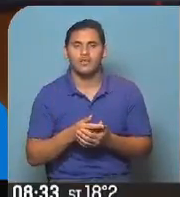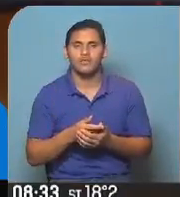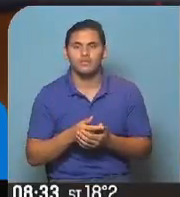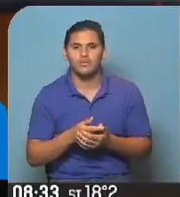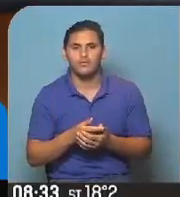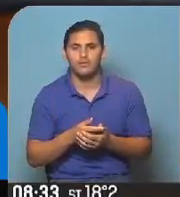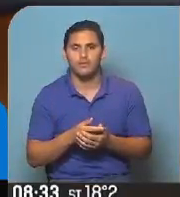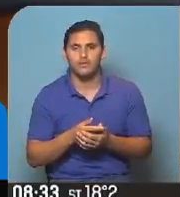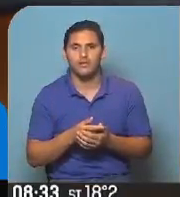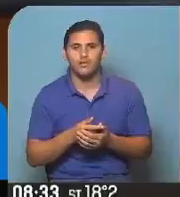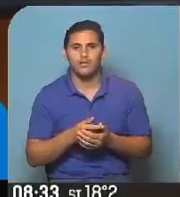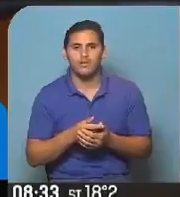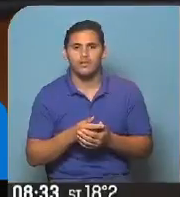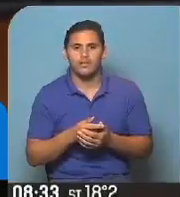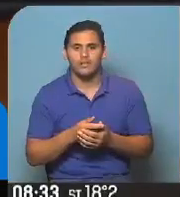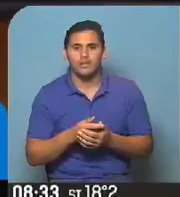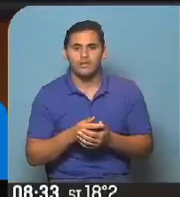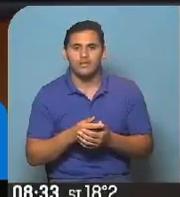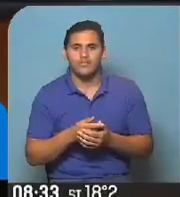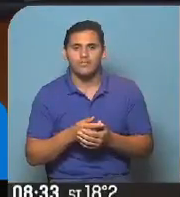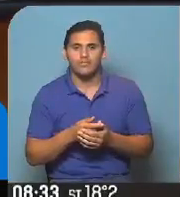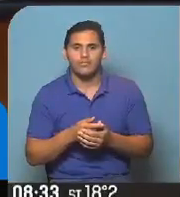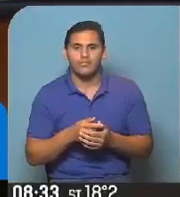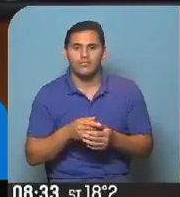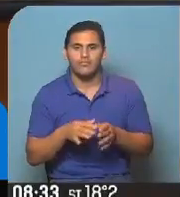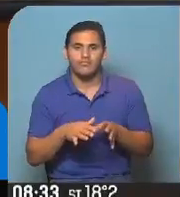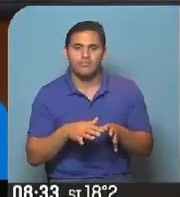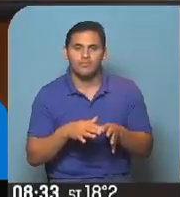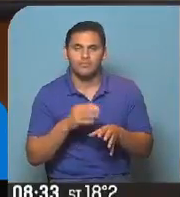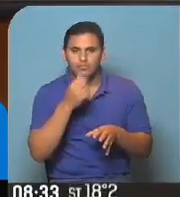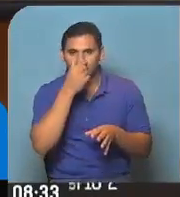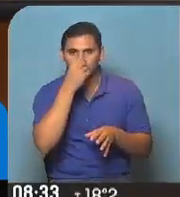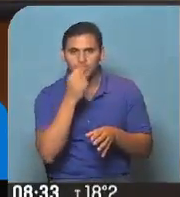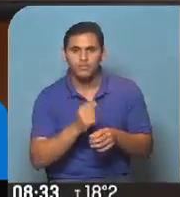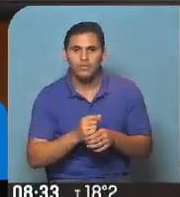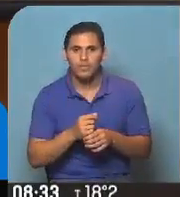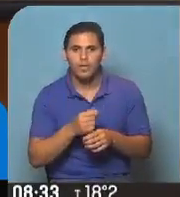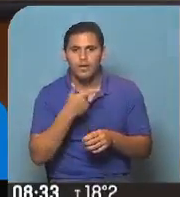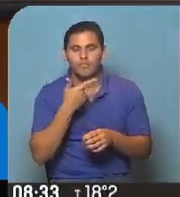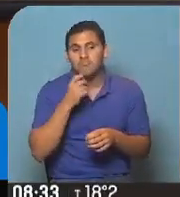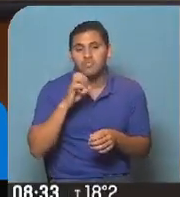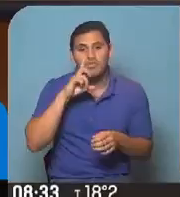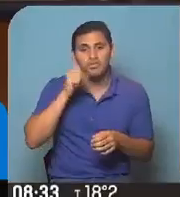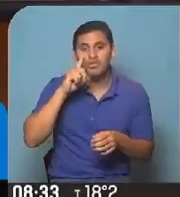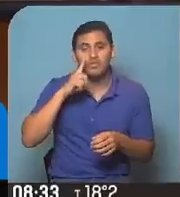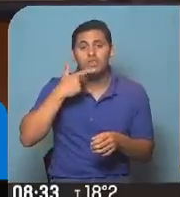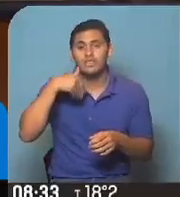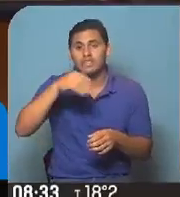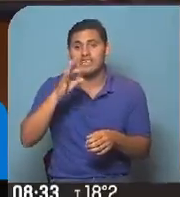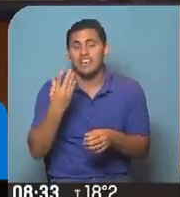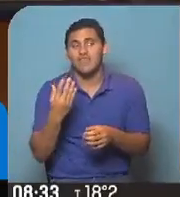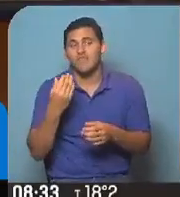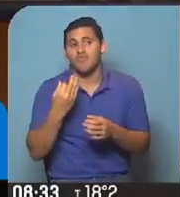entonces que hay alguien que se vanagloria todo el día diciendo que es el socialismo del siglo 21 en consecuencia